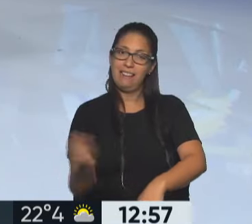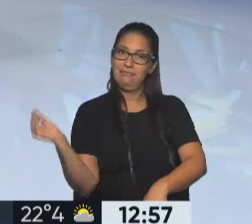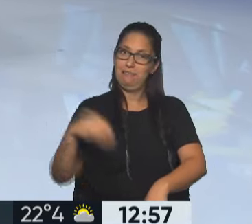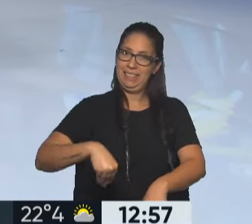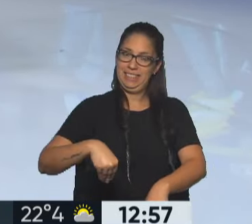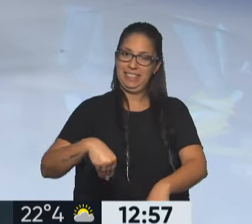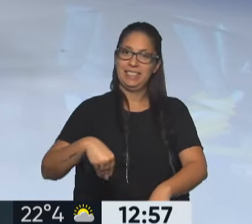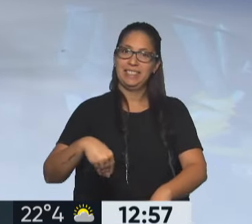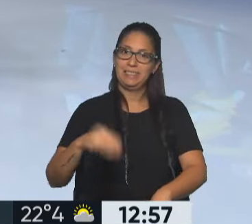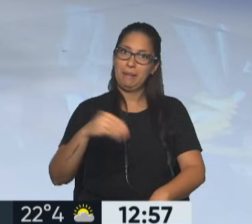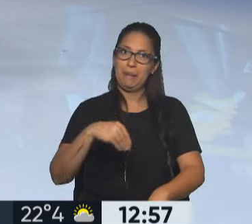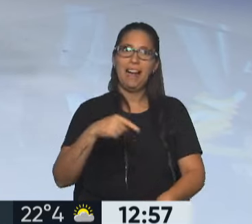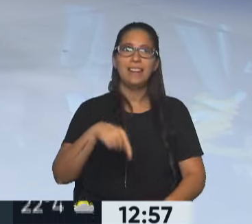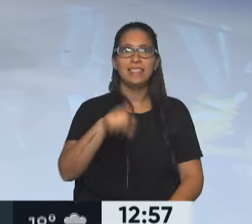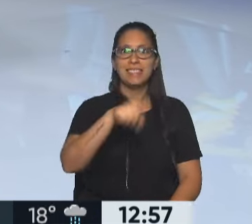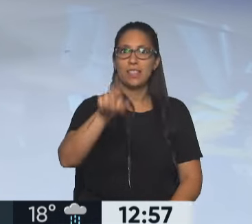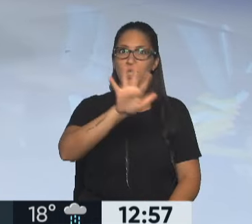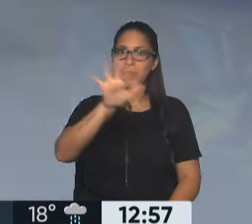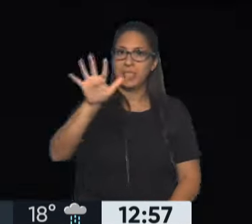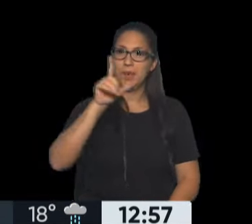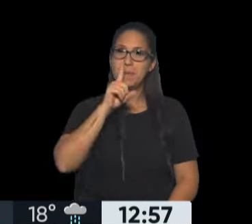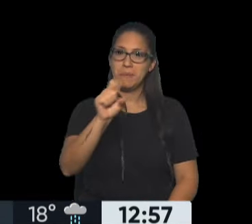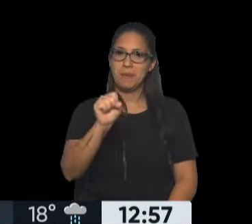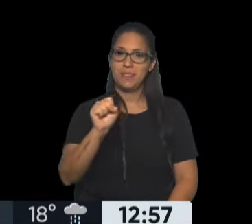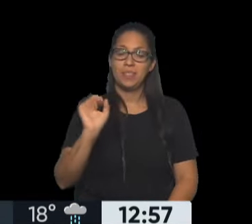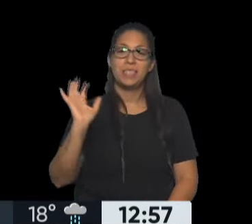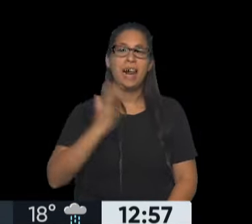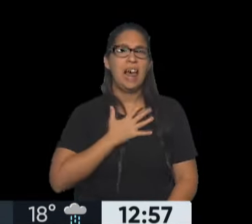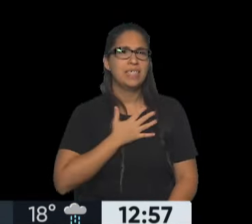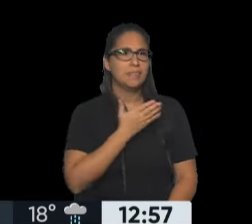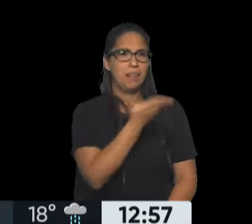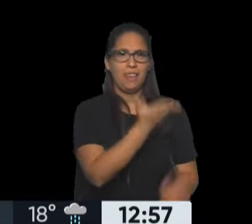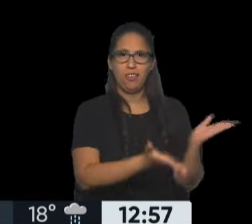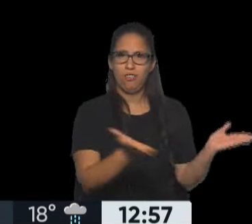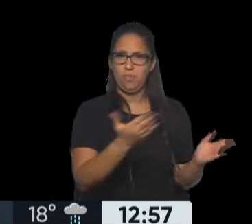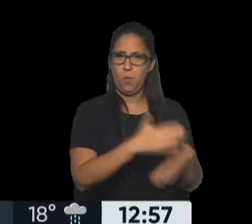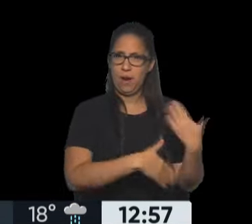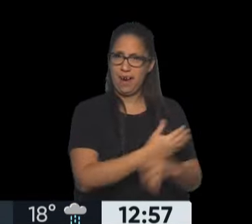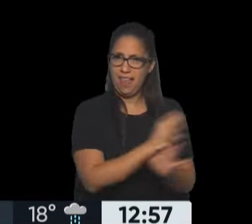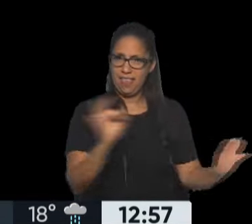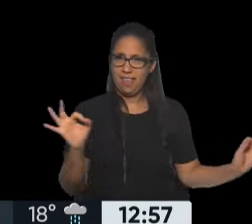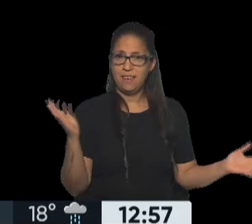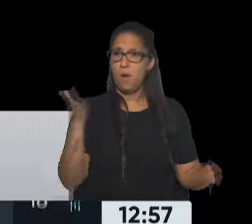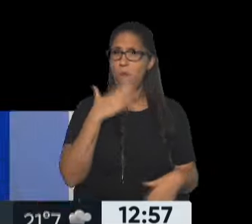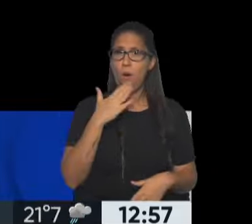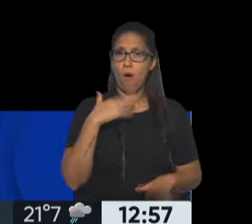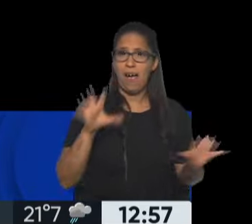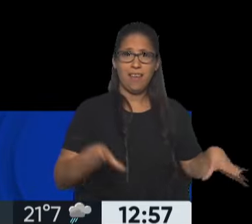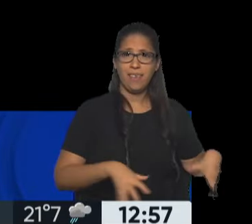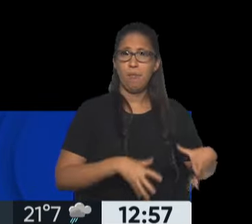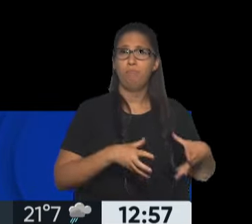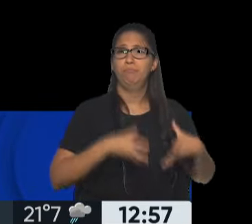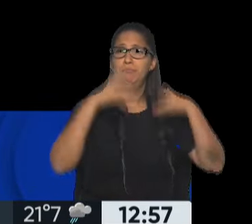poquito. Bueno, andate ya a 155. Bueno, lástima que ninguno de estos juega, ¿no? No, porque Boca va totalmente con un